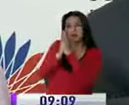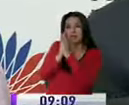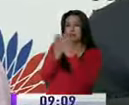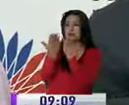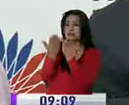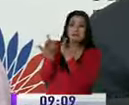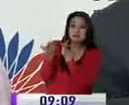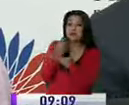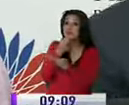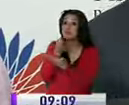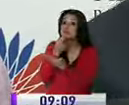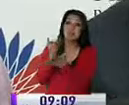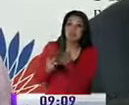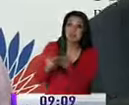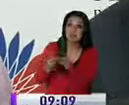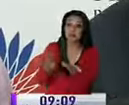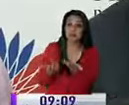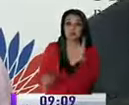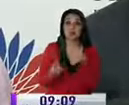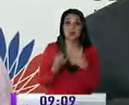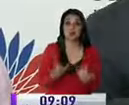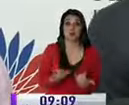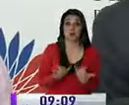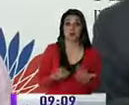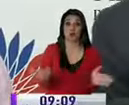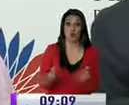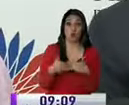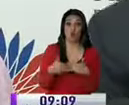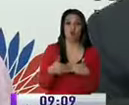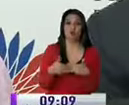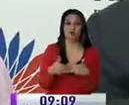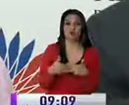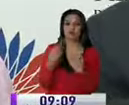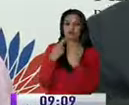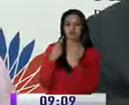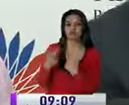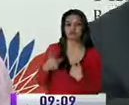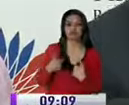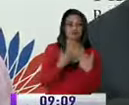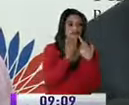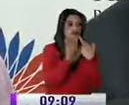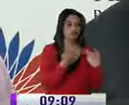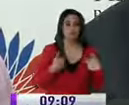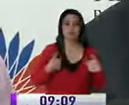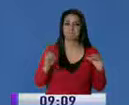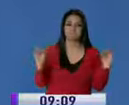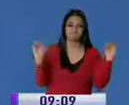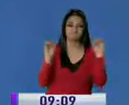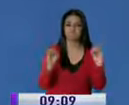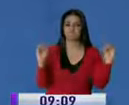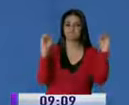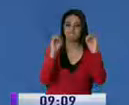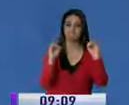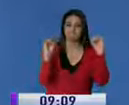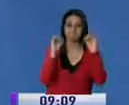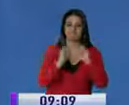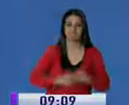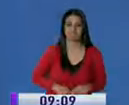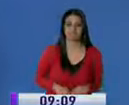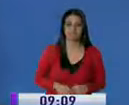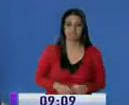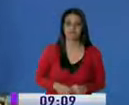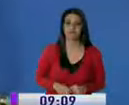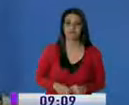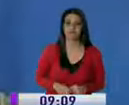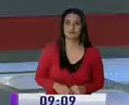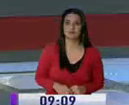versión de lo acontecido, pero hasta el cierre de esta emisión no hemos obtenido respuesta alguna, informó